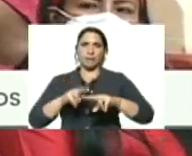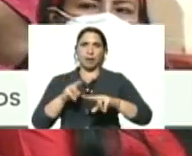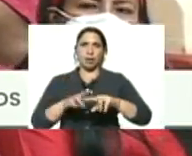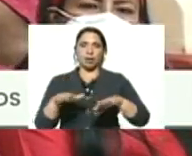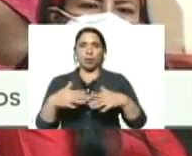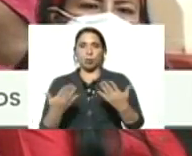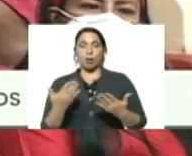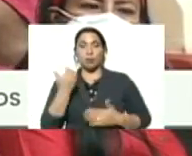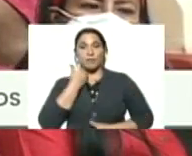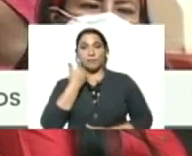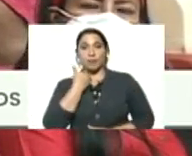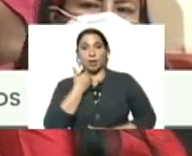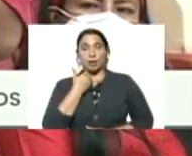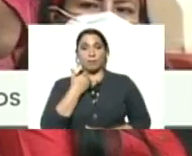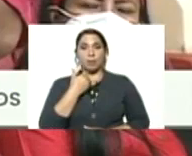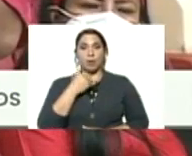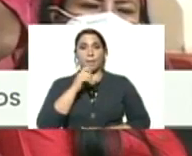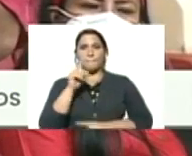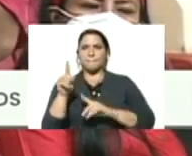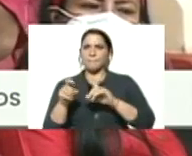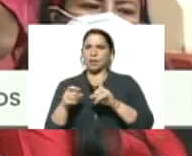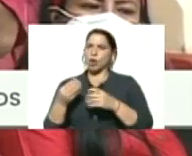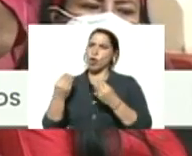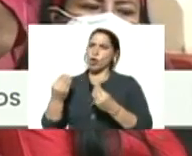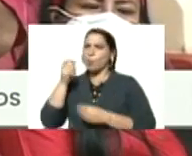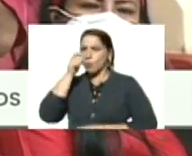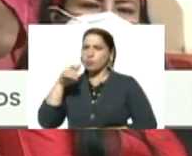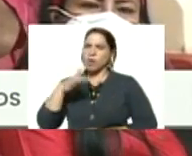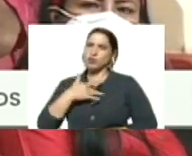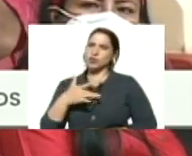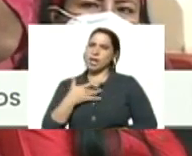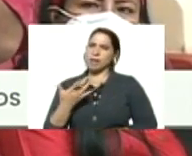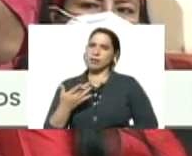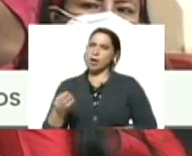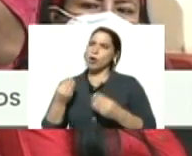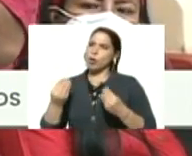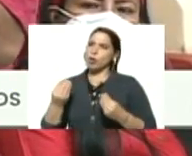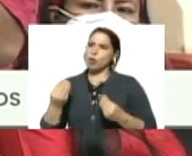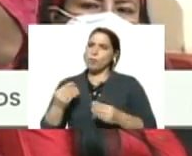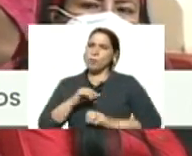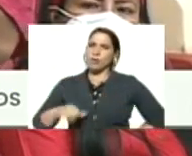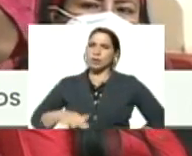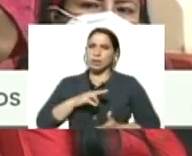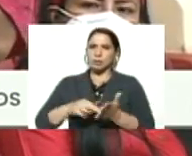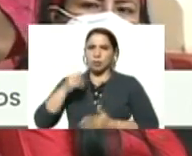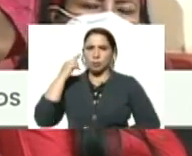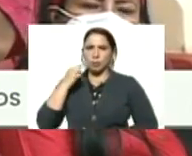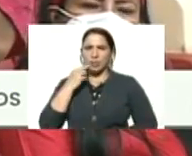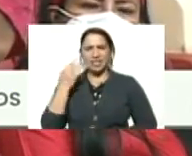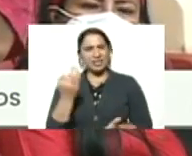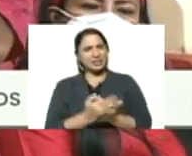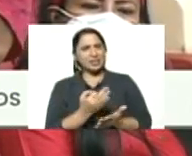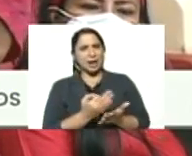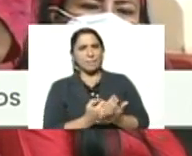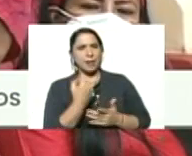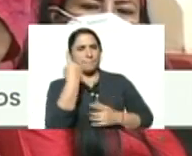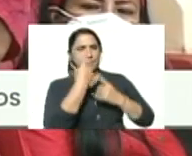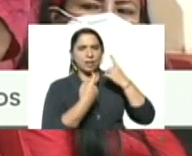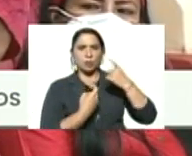vez que yo entraba ahí me preguntaba por dos cosas: ¿cómo está mi pueblo y cómo está mi Fuerza Armada? Siempre, ¿cómo están mis